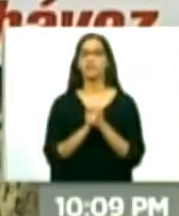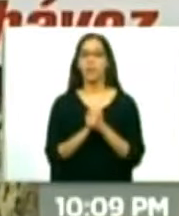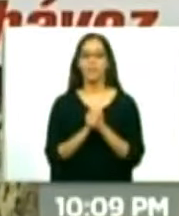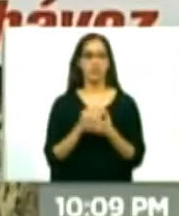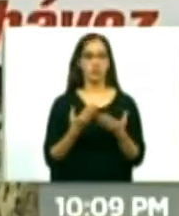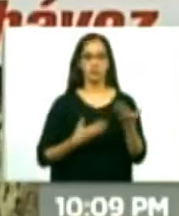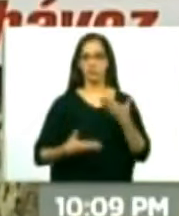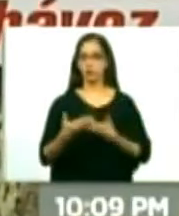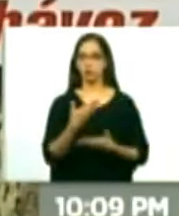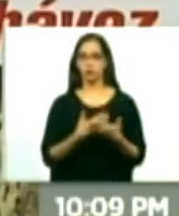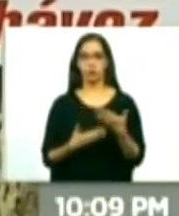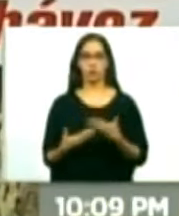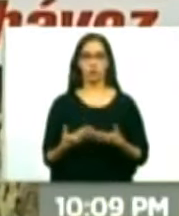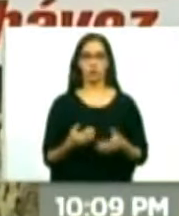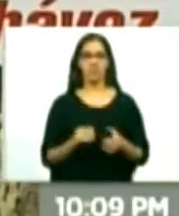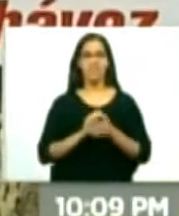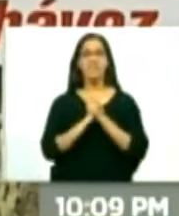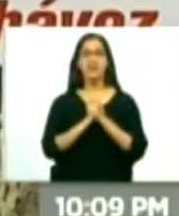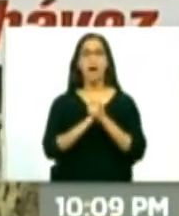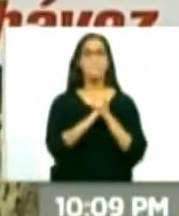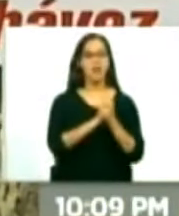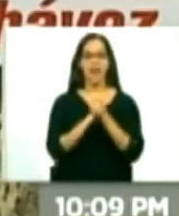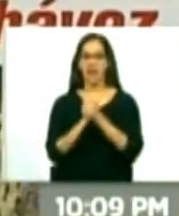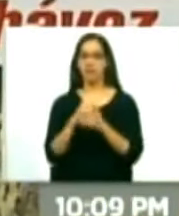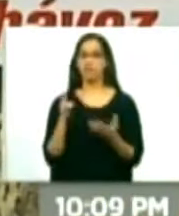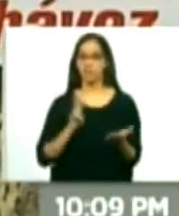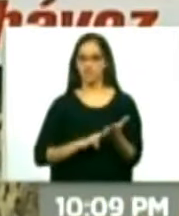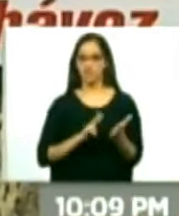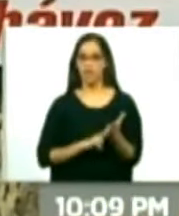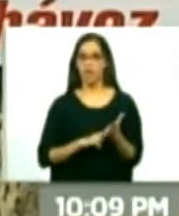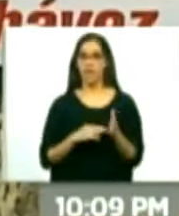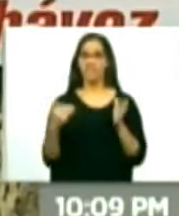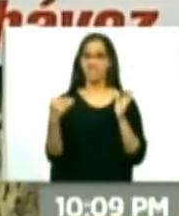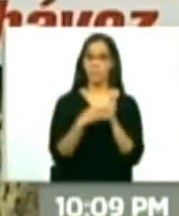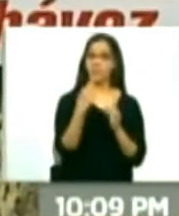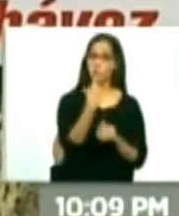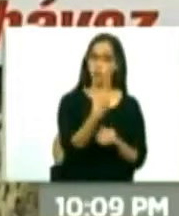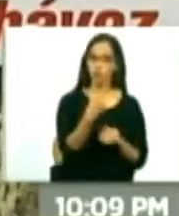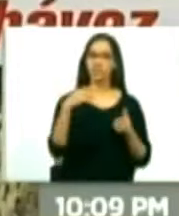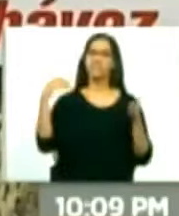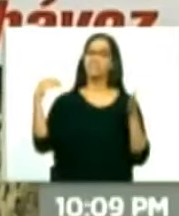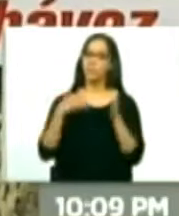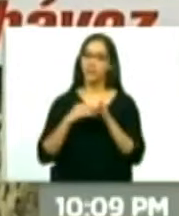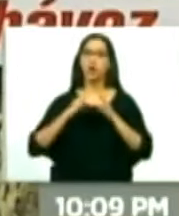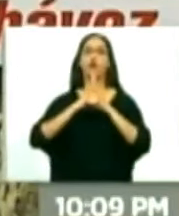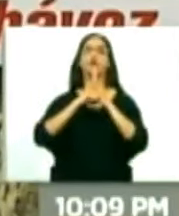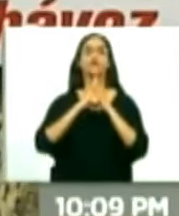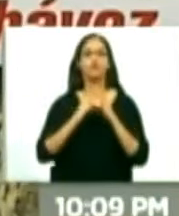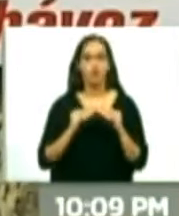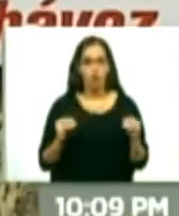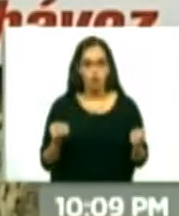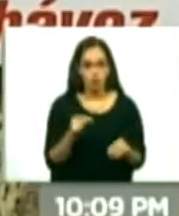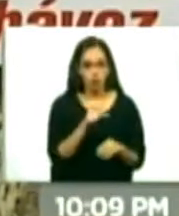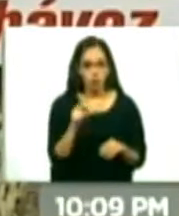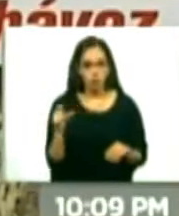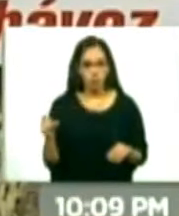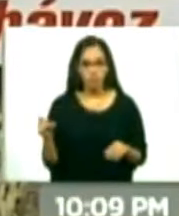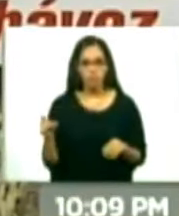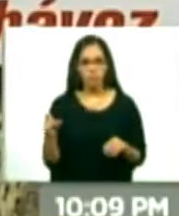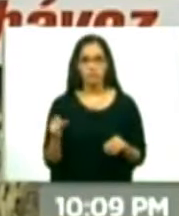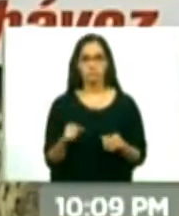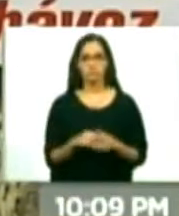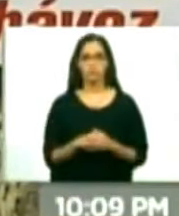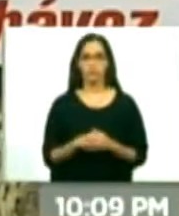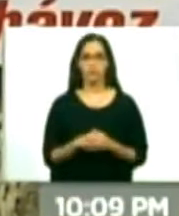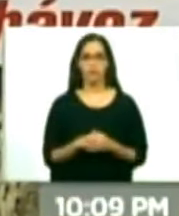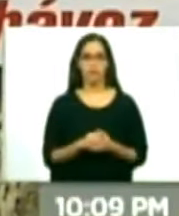nosotros, camaradas, de verdad. El que se mete con uno, se mete con todos. Y eso no es